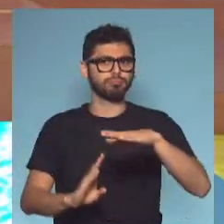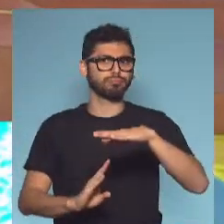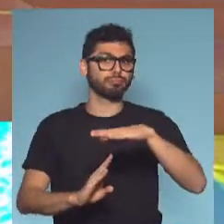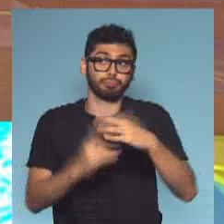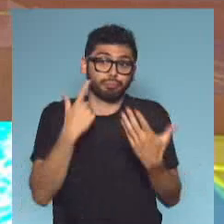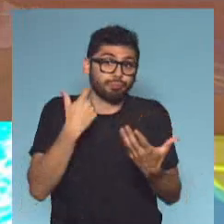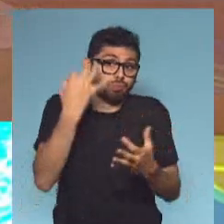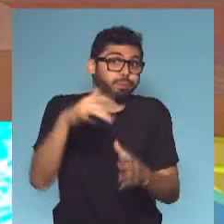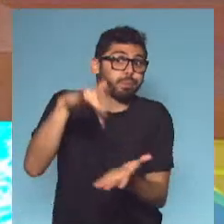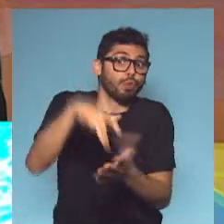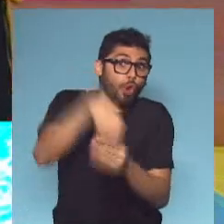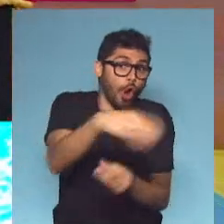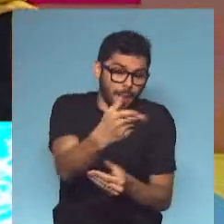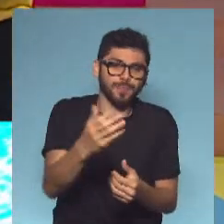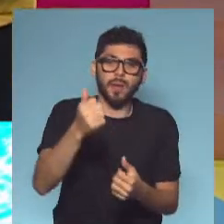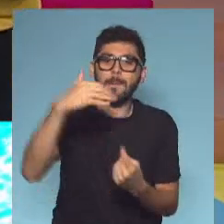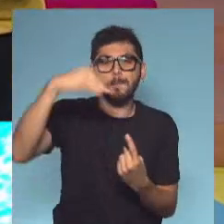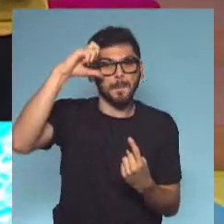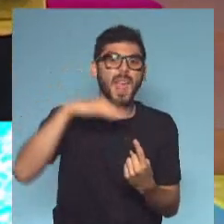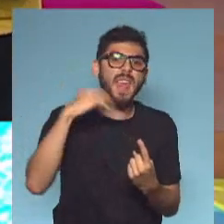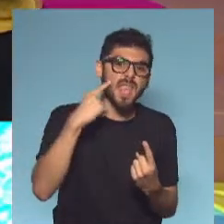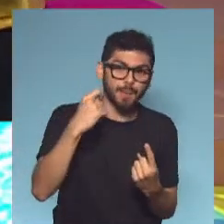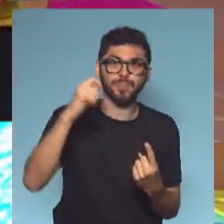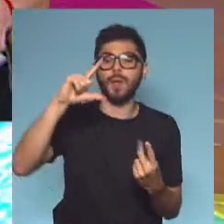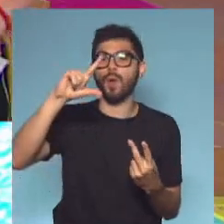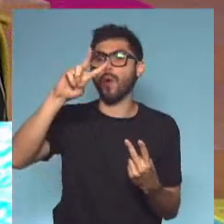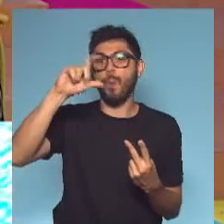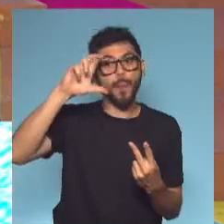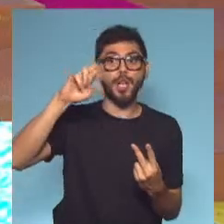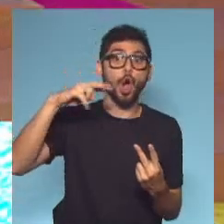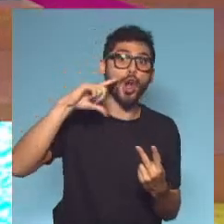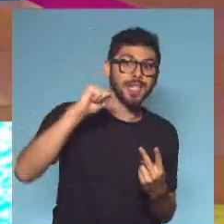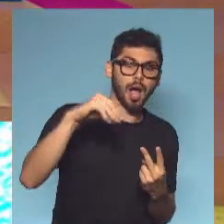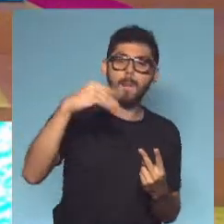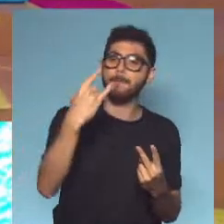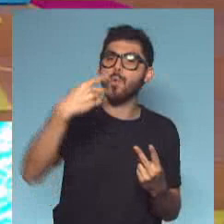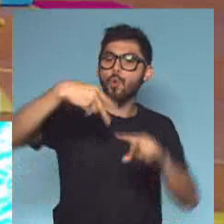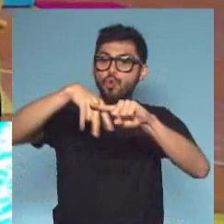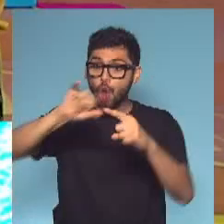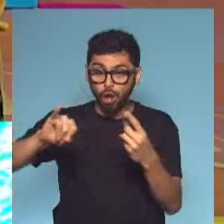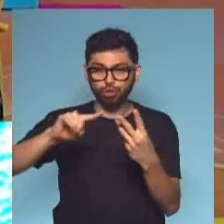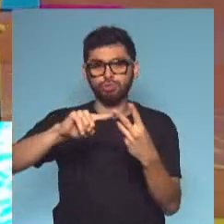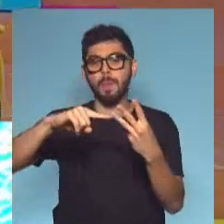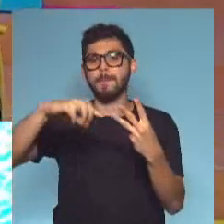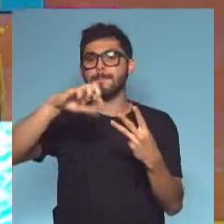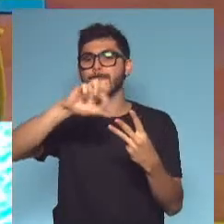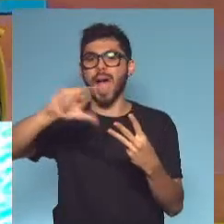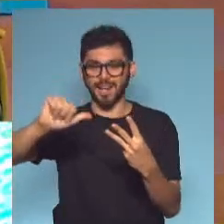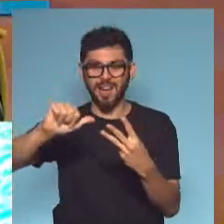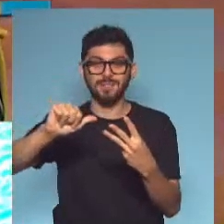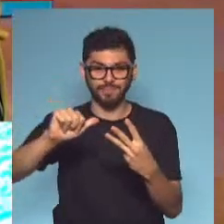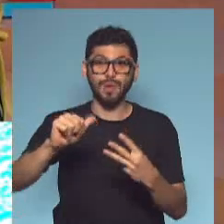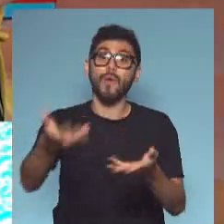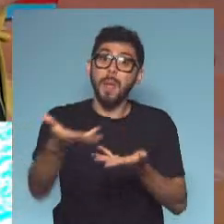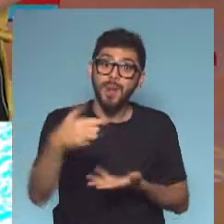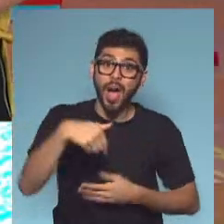pasando. Tenemos a Andrea Mejía, a Laura Verónica Muñoz y Alfredo Parra. Bienvenidos, buenas tardes, Altavoz. Buenas